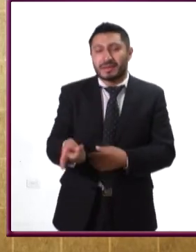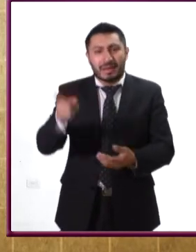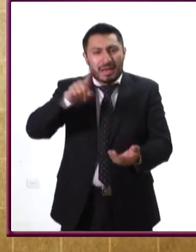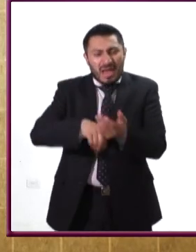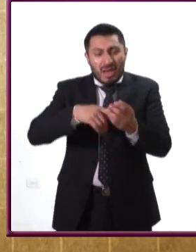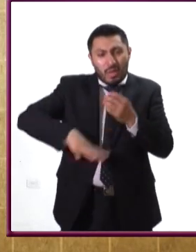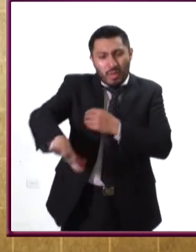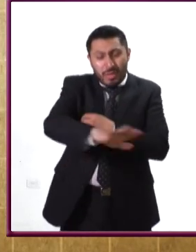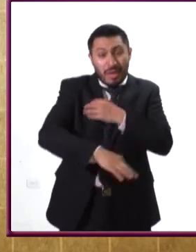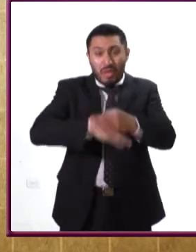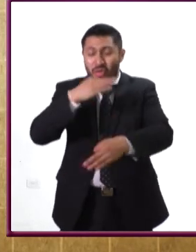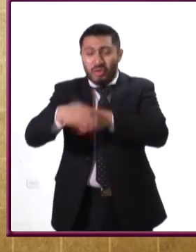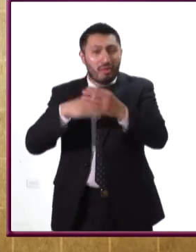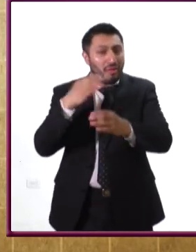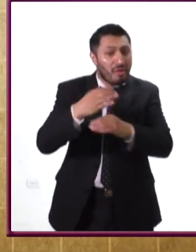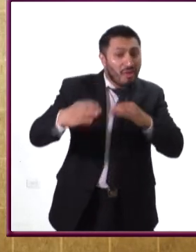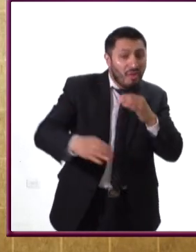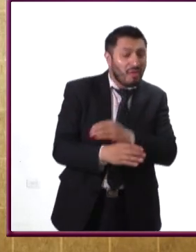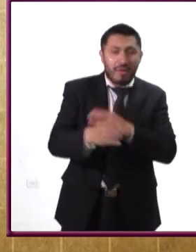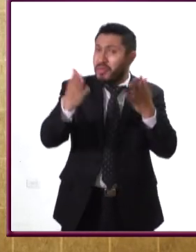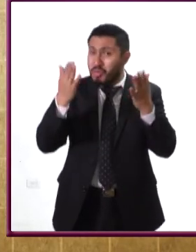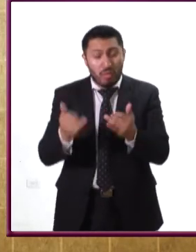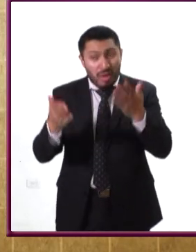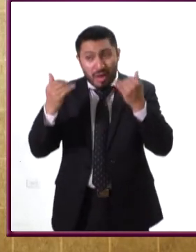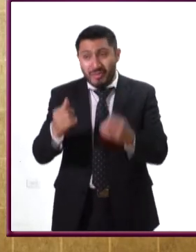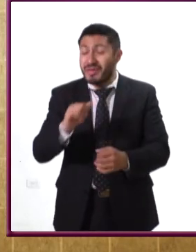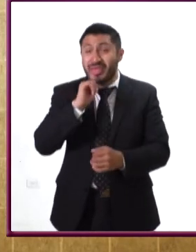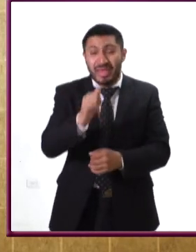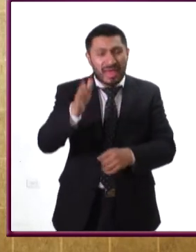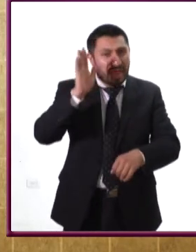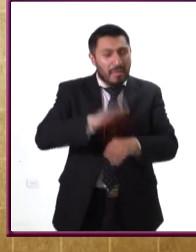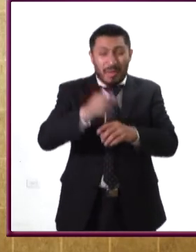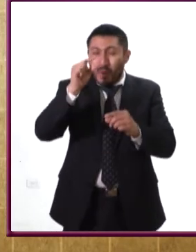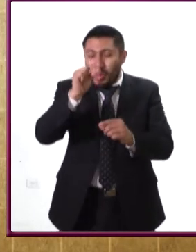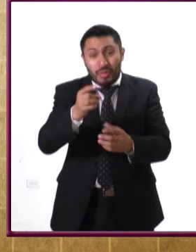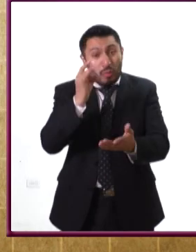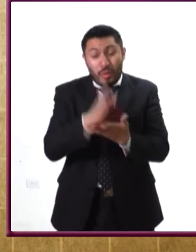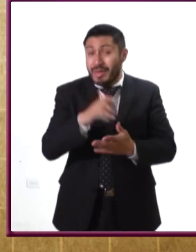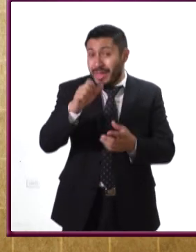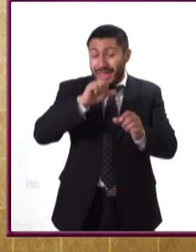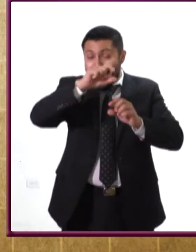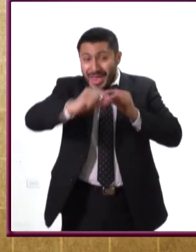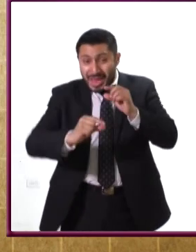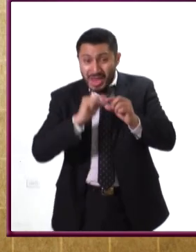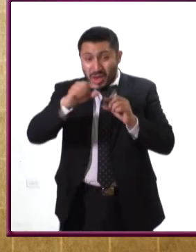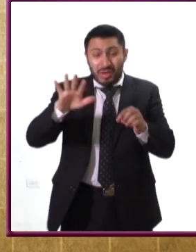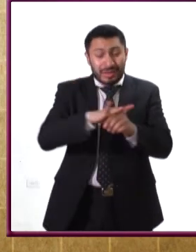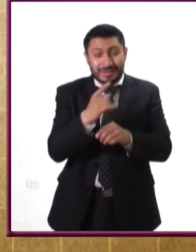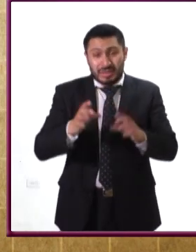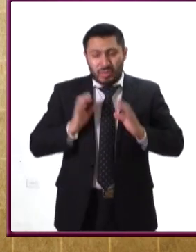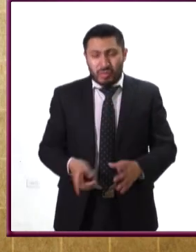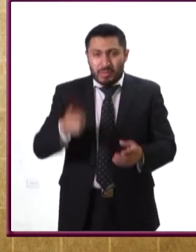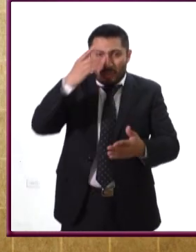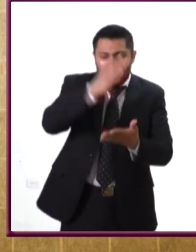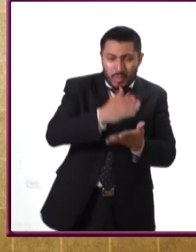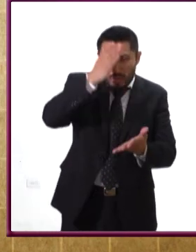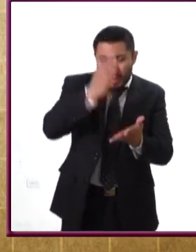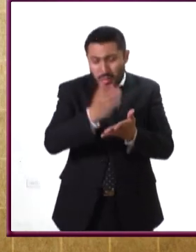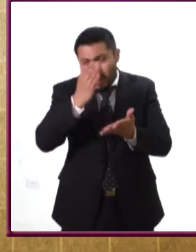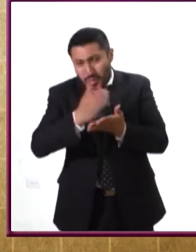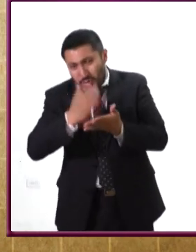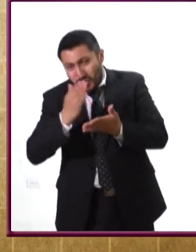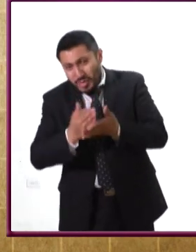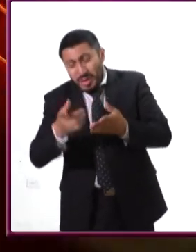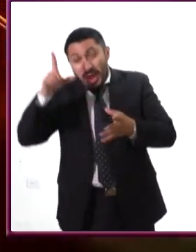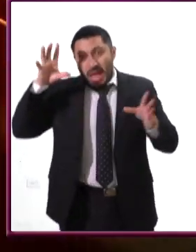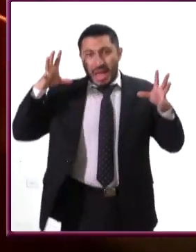que había una unidad básica de la que todo estaba hecho y que no había nada más pequeño, pues si se cortaba un cuerpo una